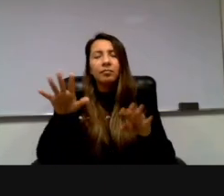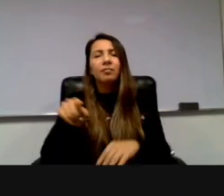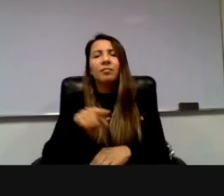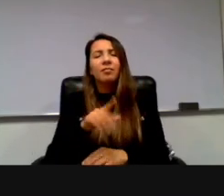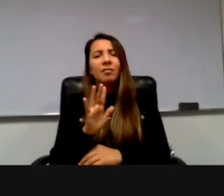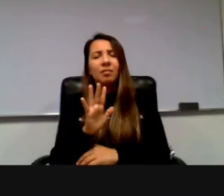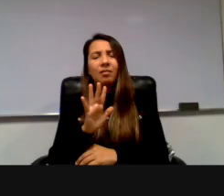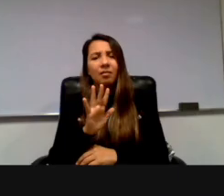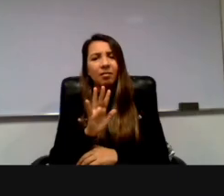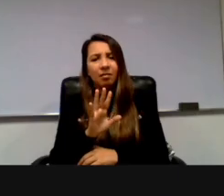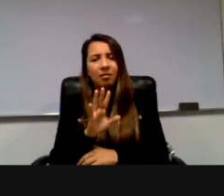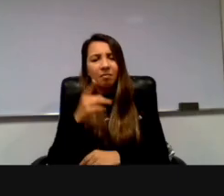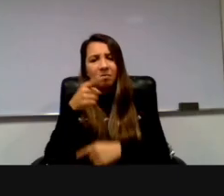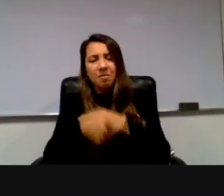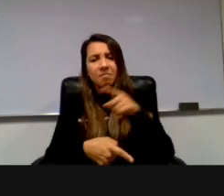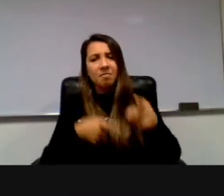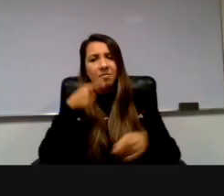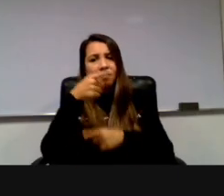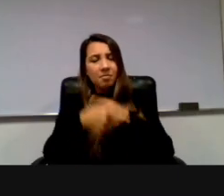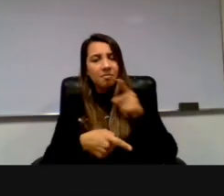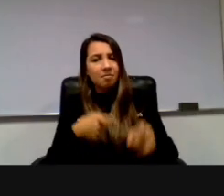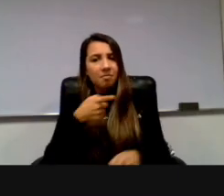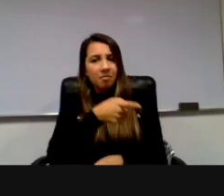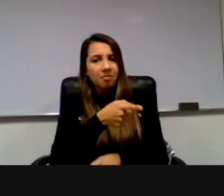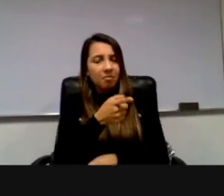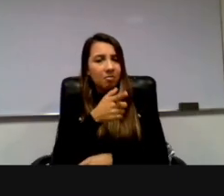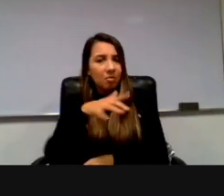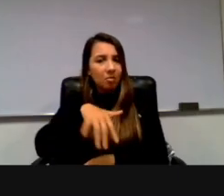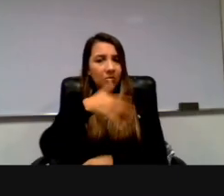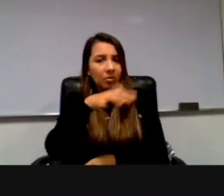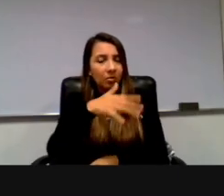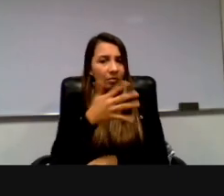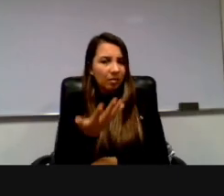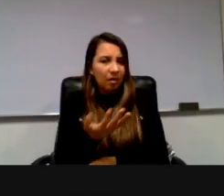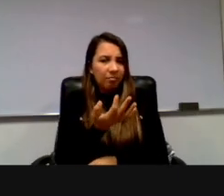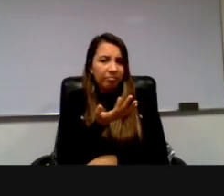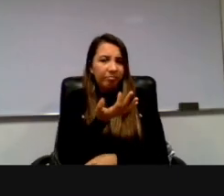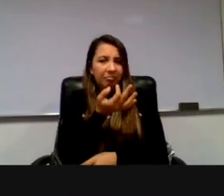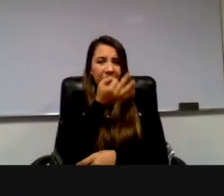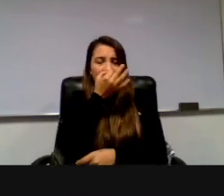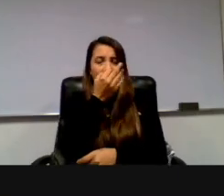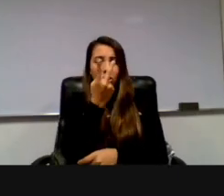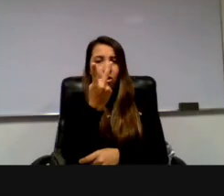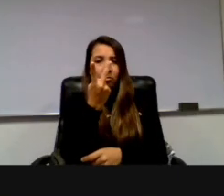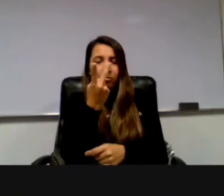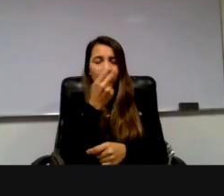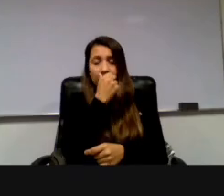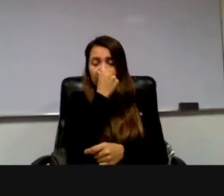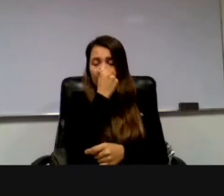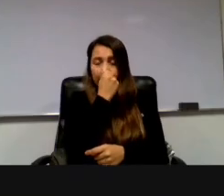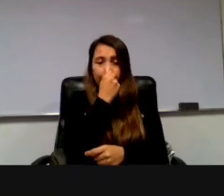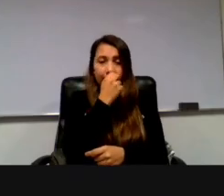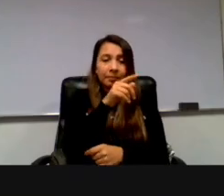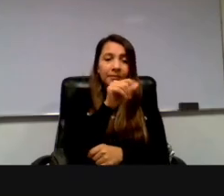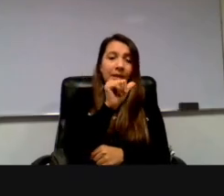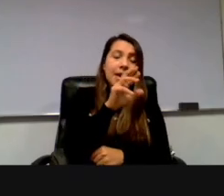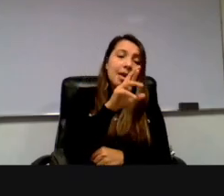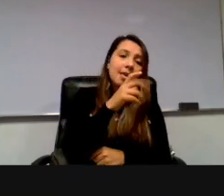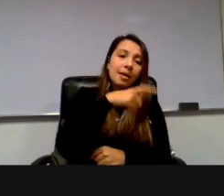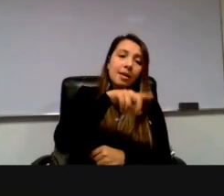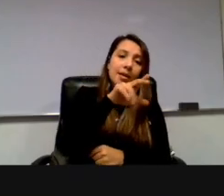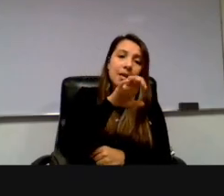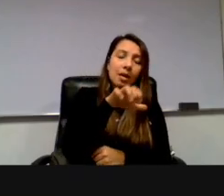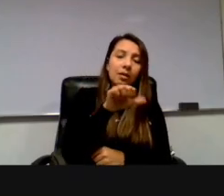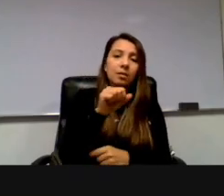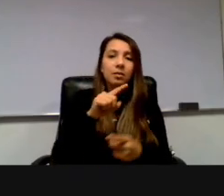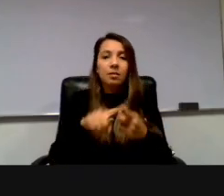decían, oye, pues si nada más estás buscando que al menos haya dos linajes de arqueas y al menos 2 linajes de